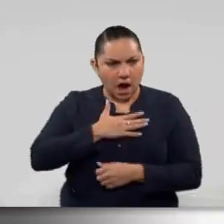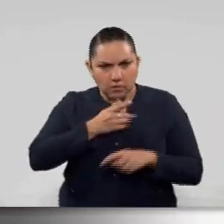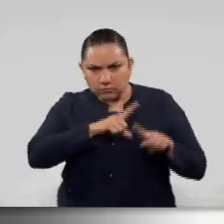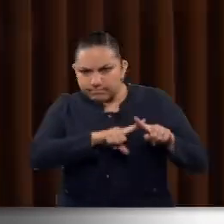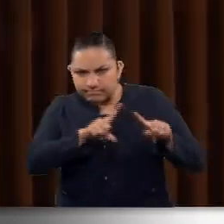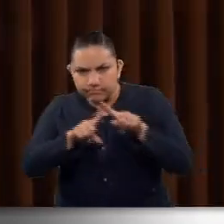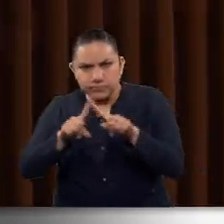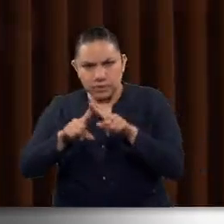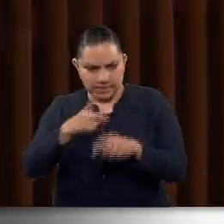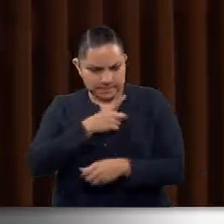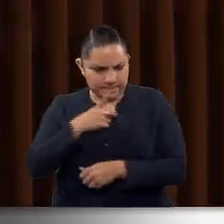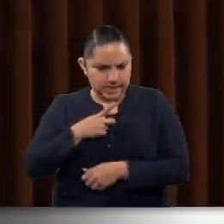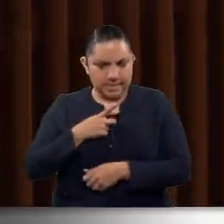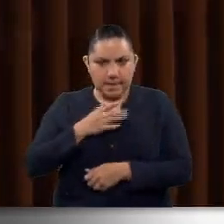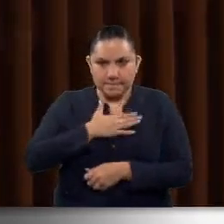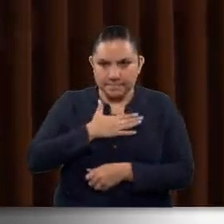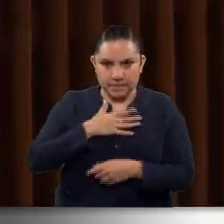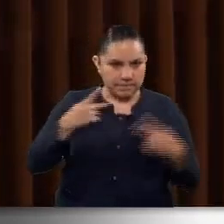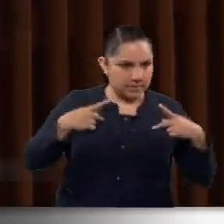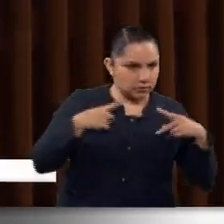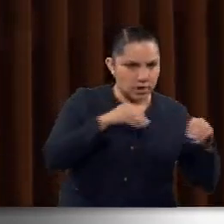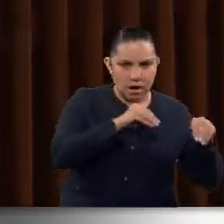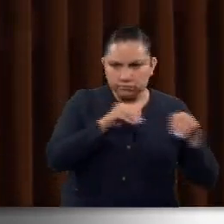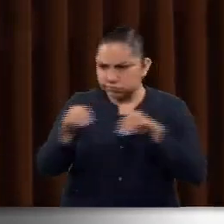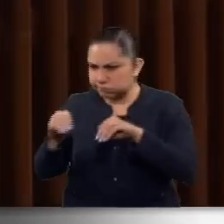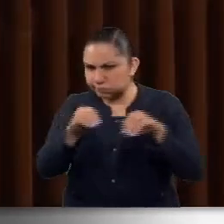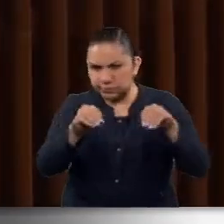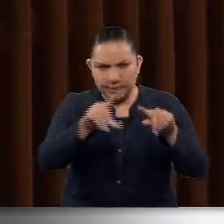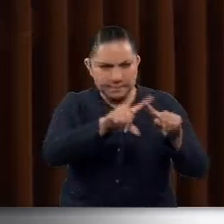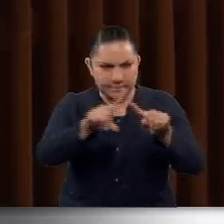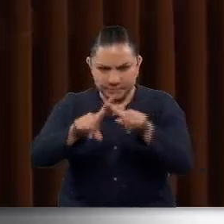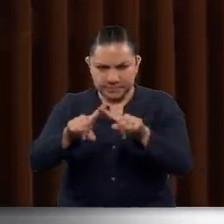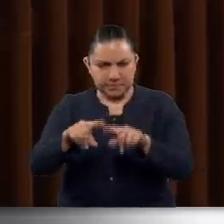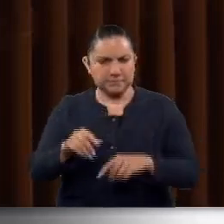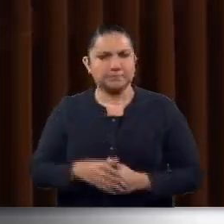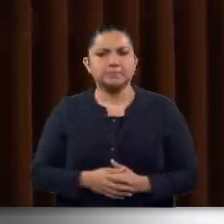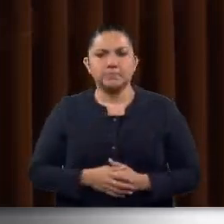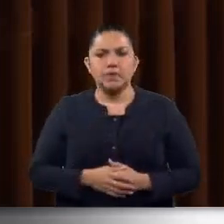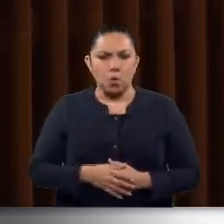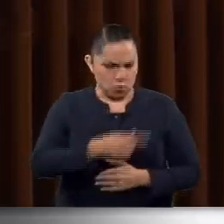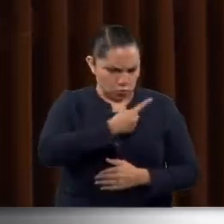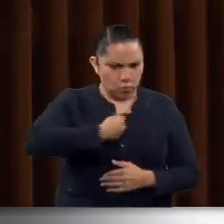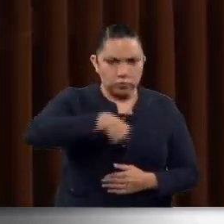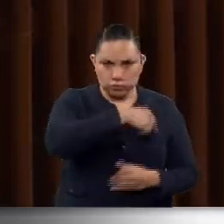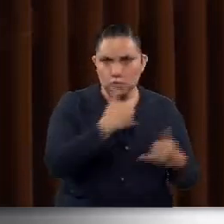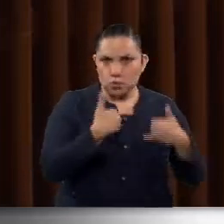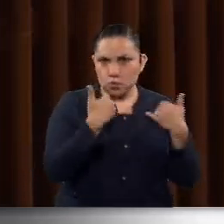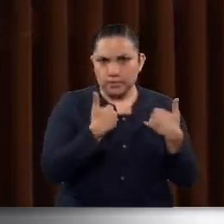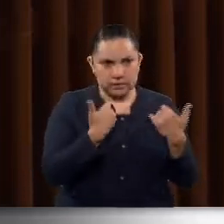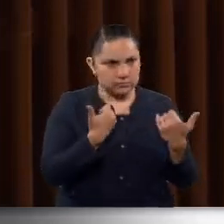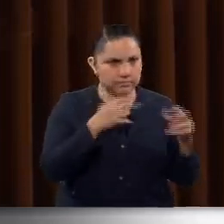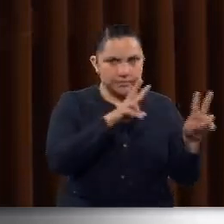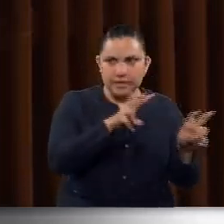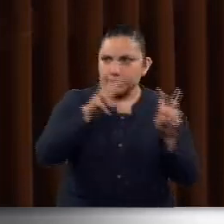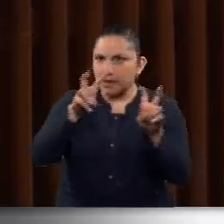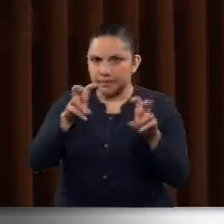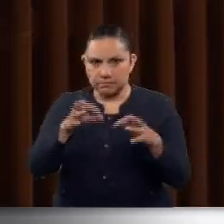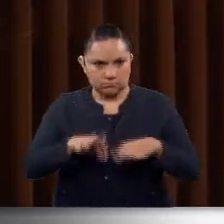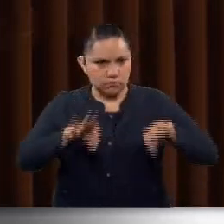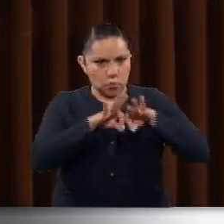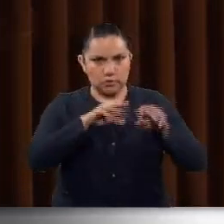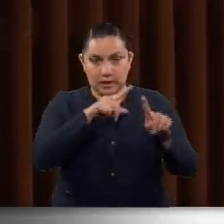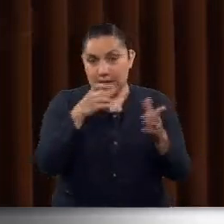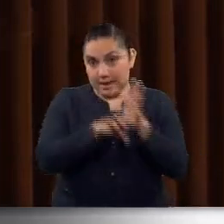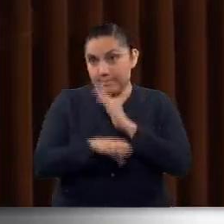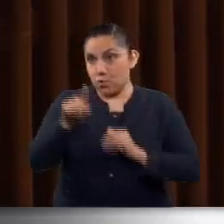Somos jóvenes comprometidos con una de nuestras agendas internacionales principales, que es la Agenda 2030, con estos